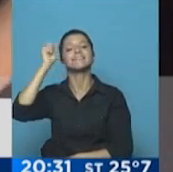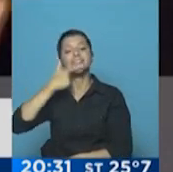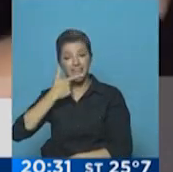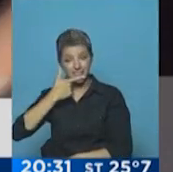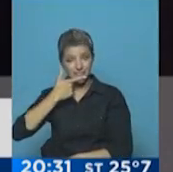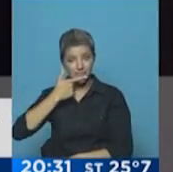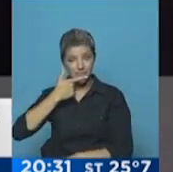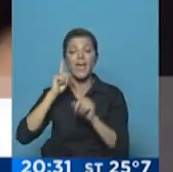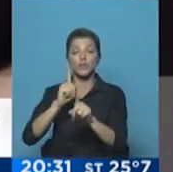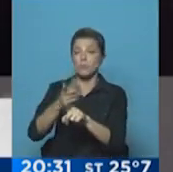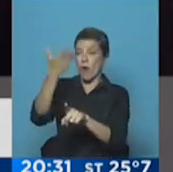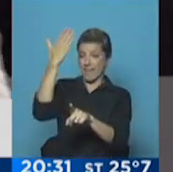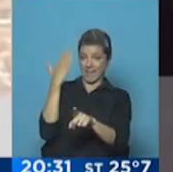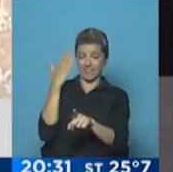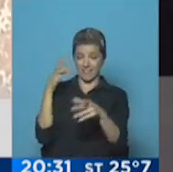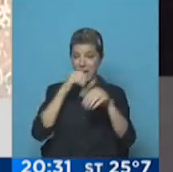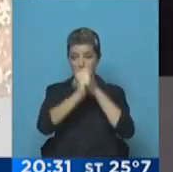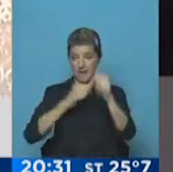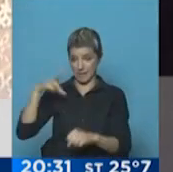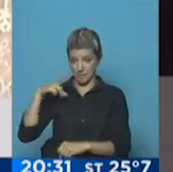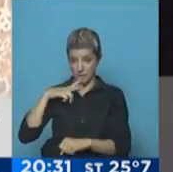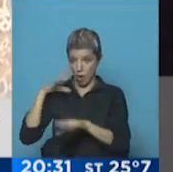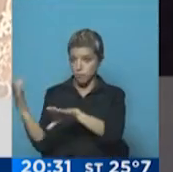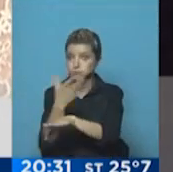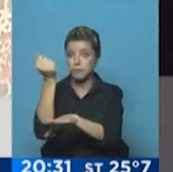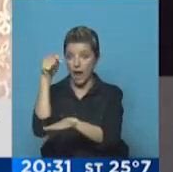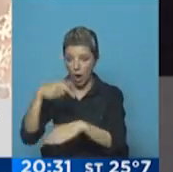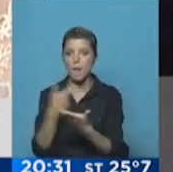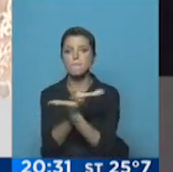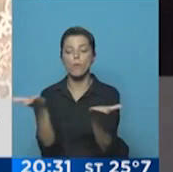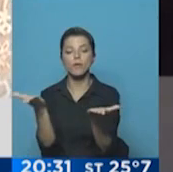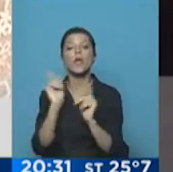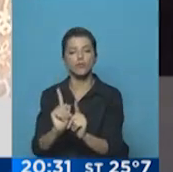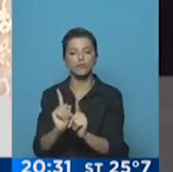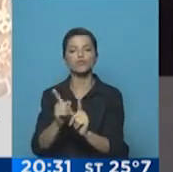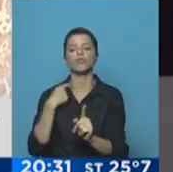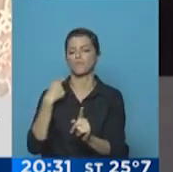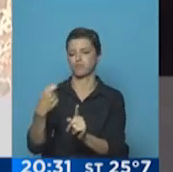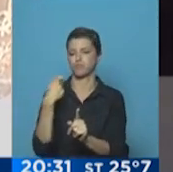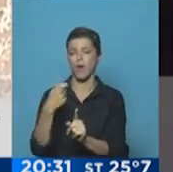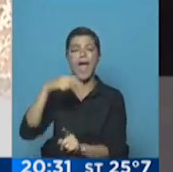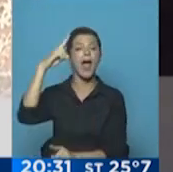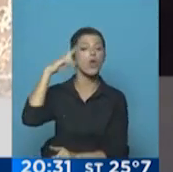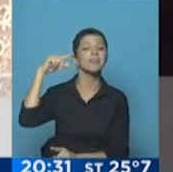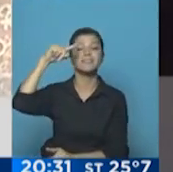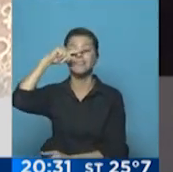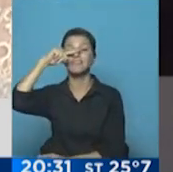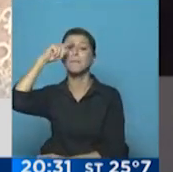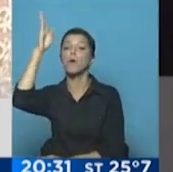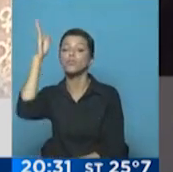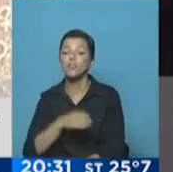trabajadores que habían sido privatizados, hemos dado cobertura previsional al